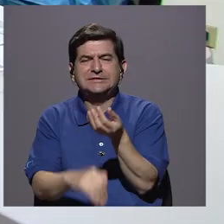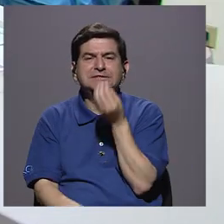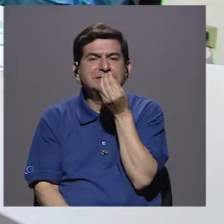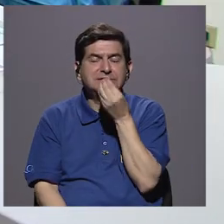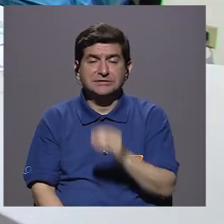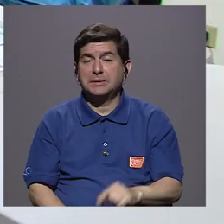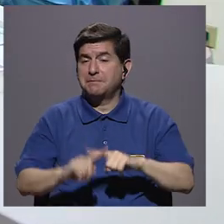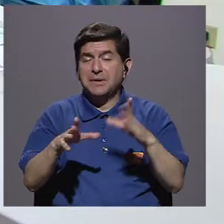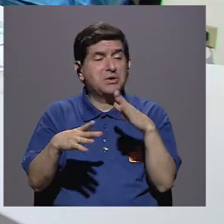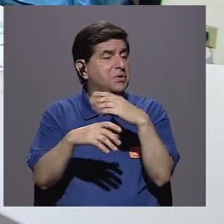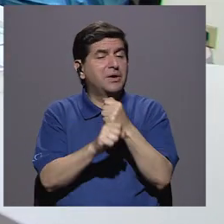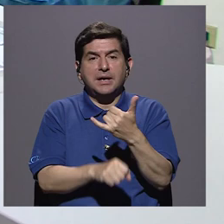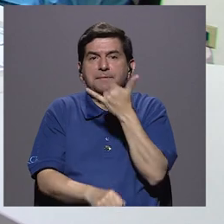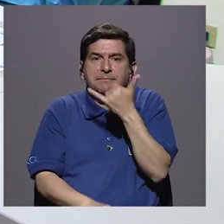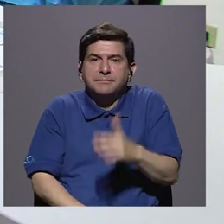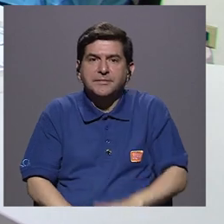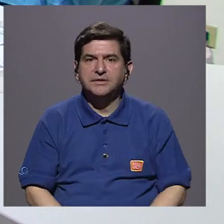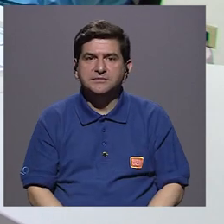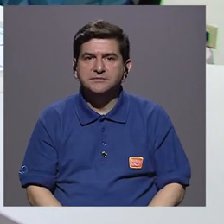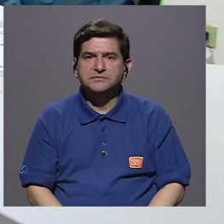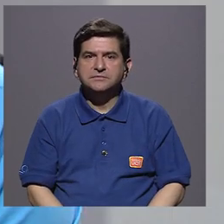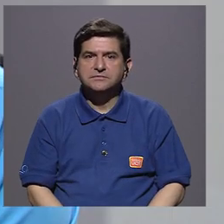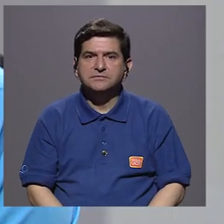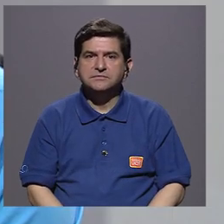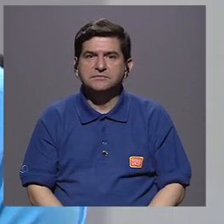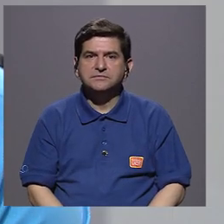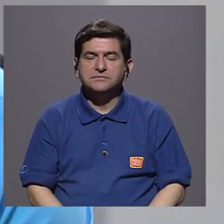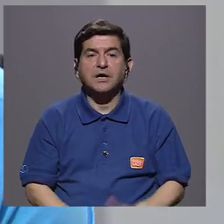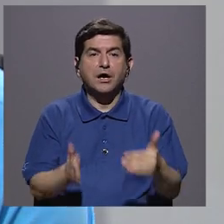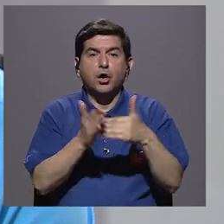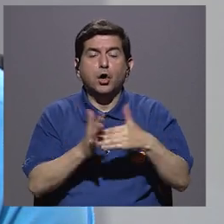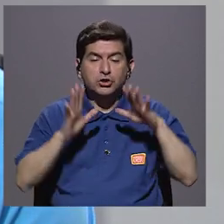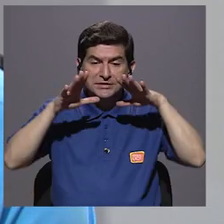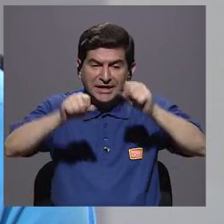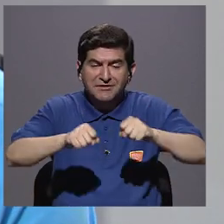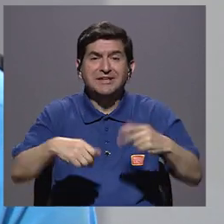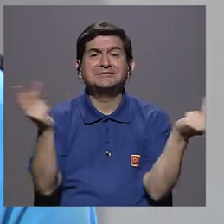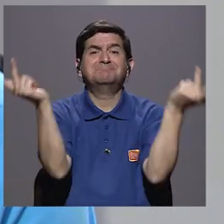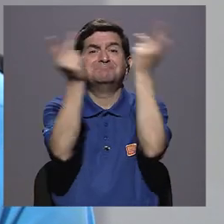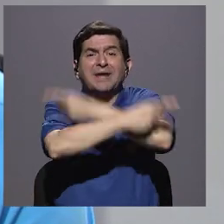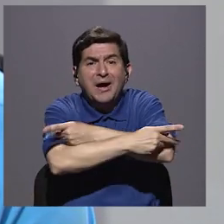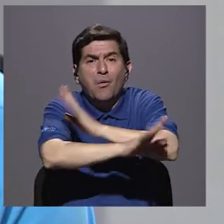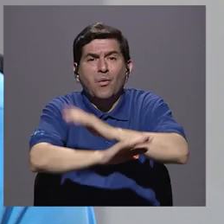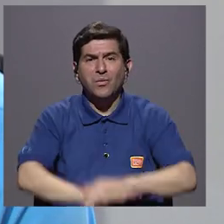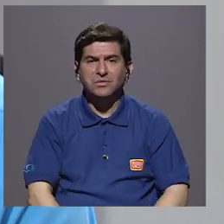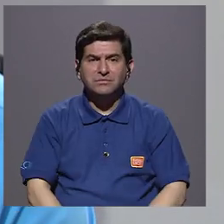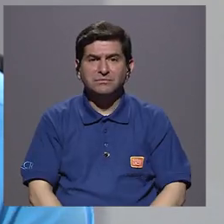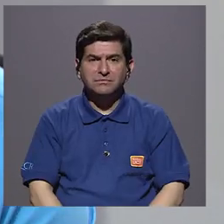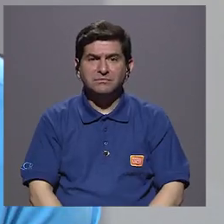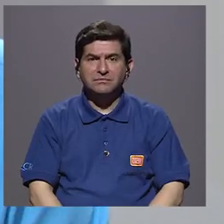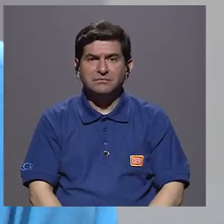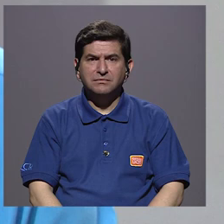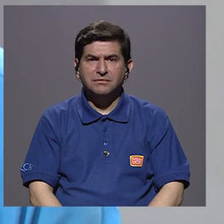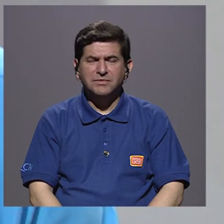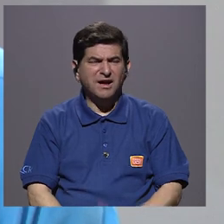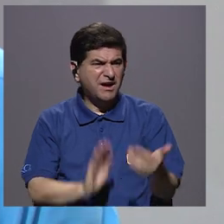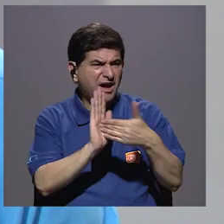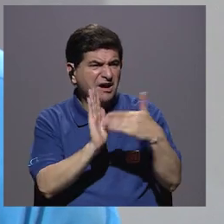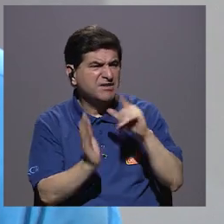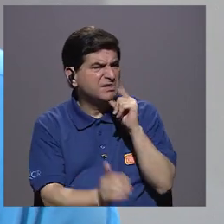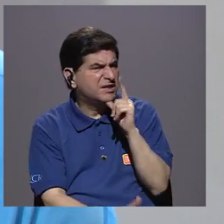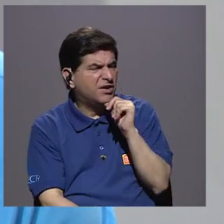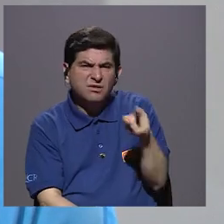alimentos y no lo hace. ¿Qué sucede? Que cuando llega a la nueva cita está peor de salud. ¿Y quién se ve